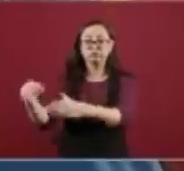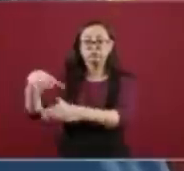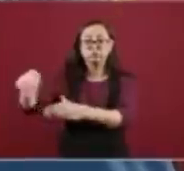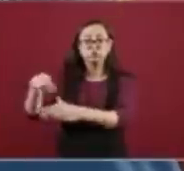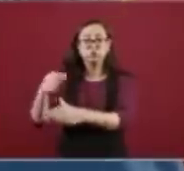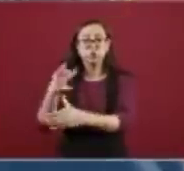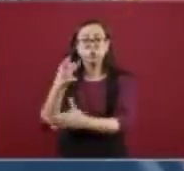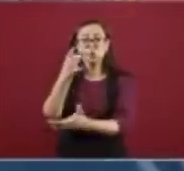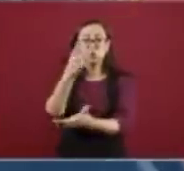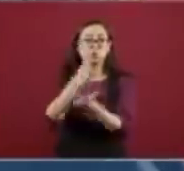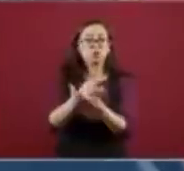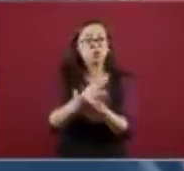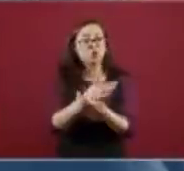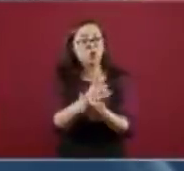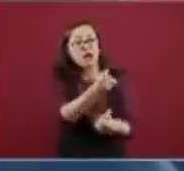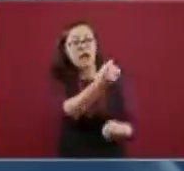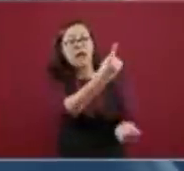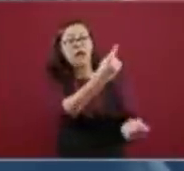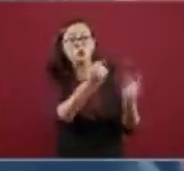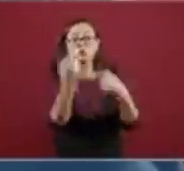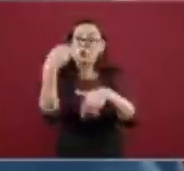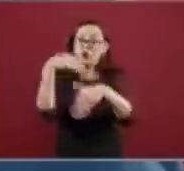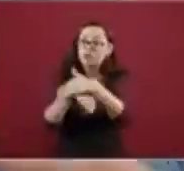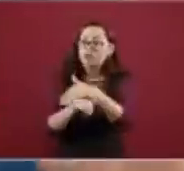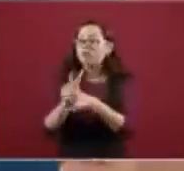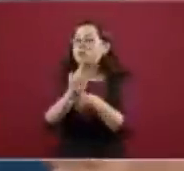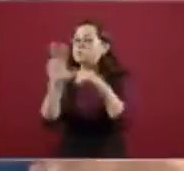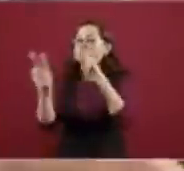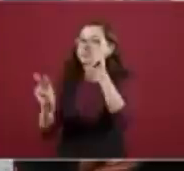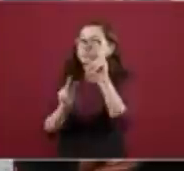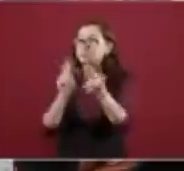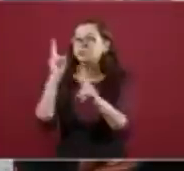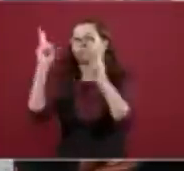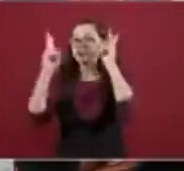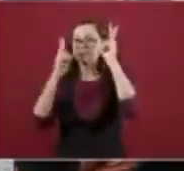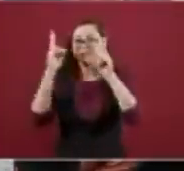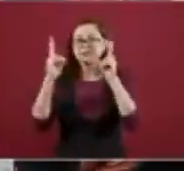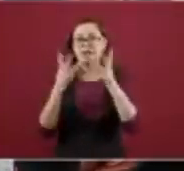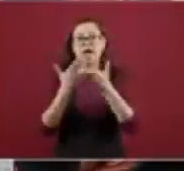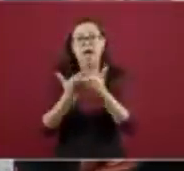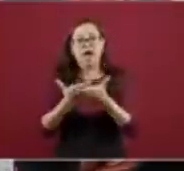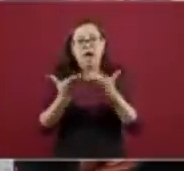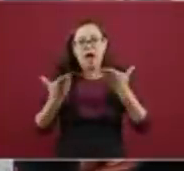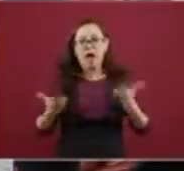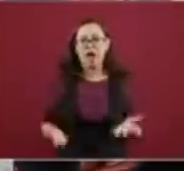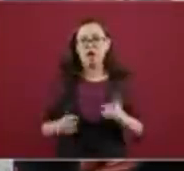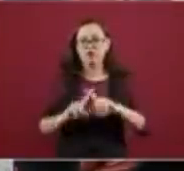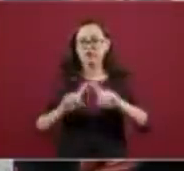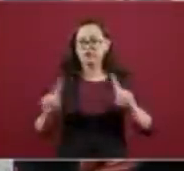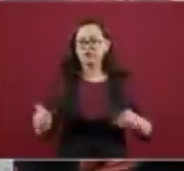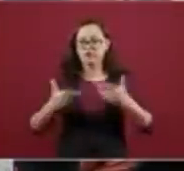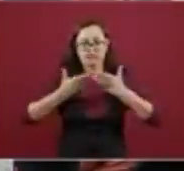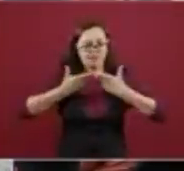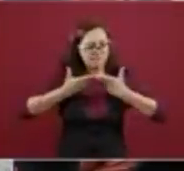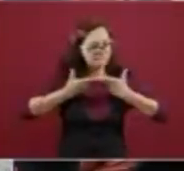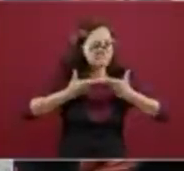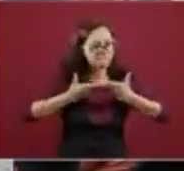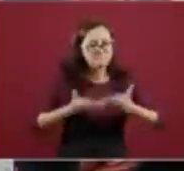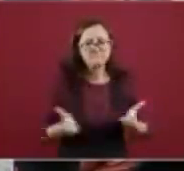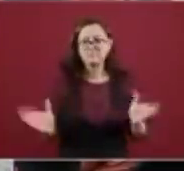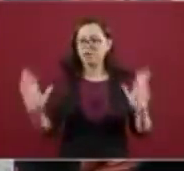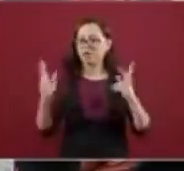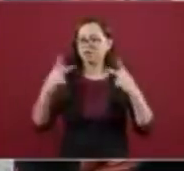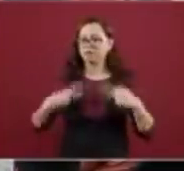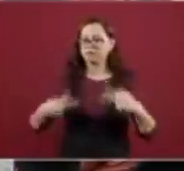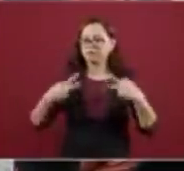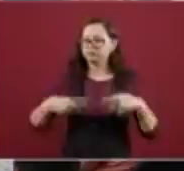podían visitarlo, y ahora se convierte, se abre, y se abre al tránsito de los ríos